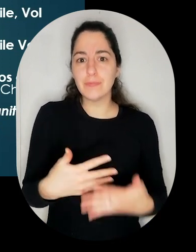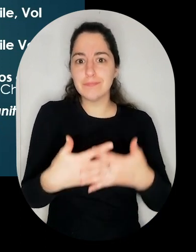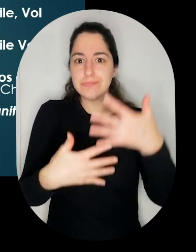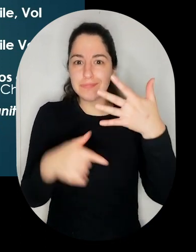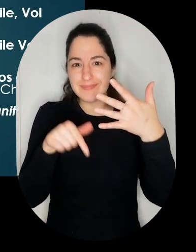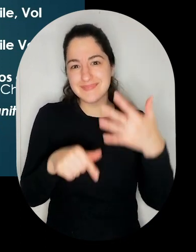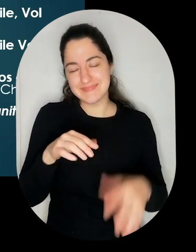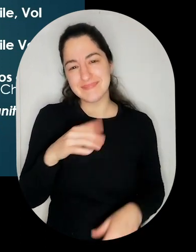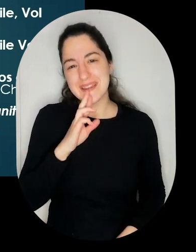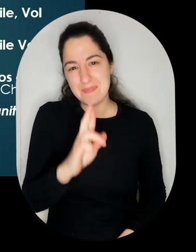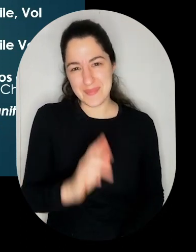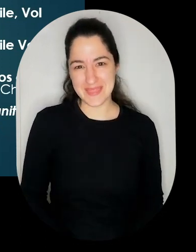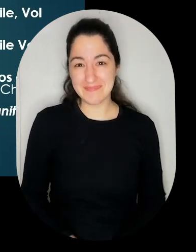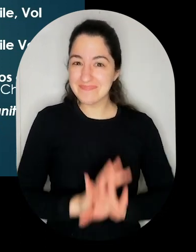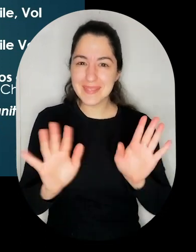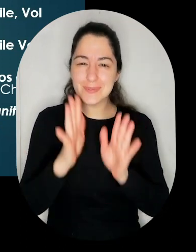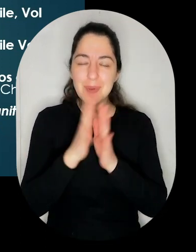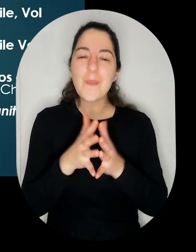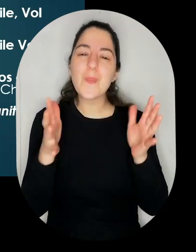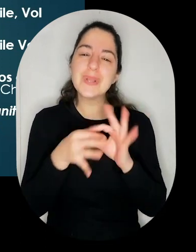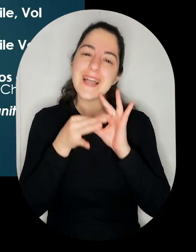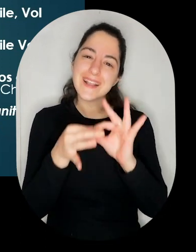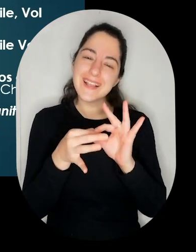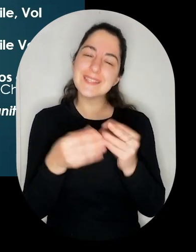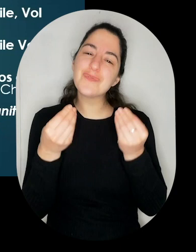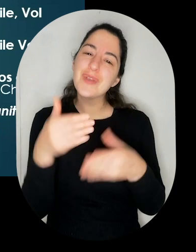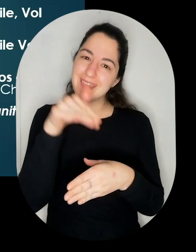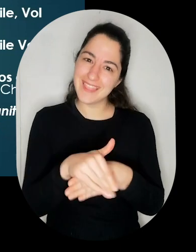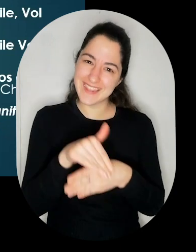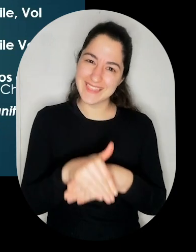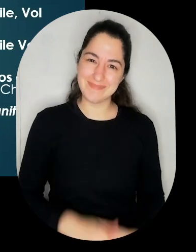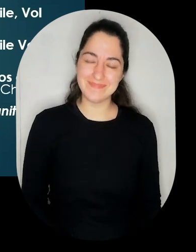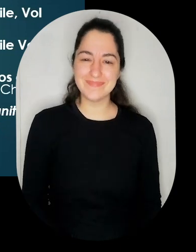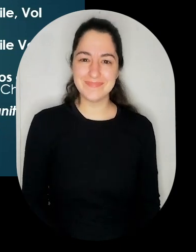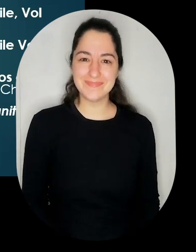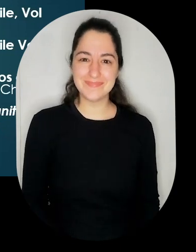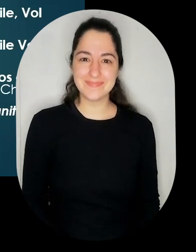la charla en el chat. Así que eso, muchísimas gracias. Que tengan muy buena tarde.